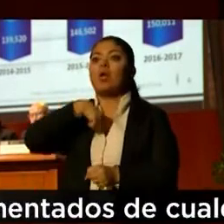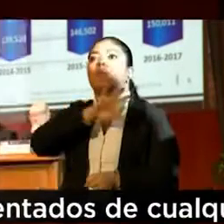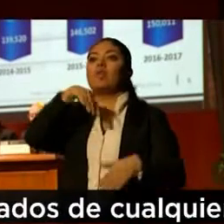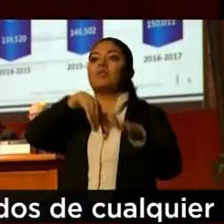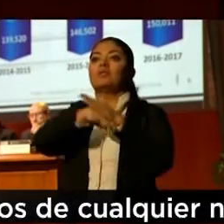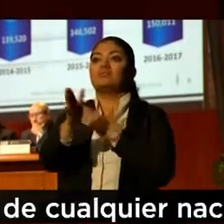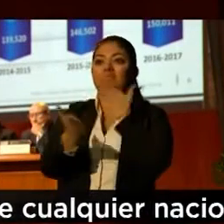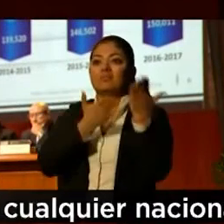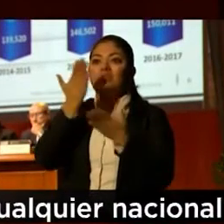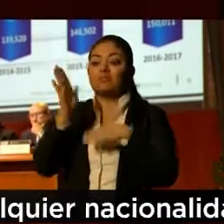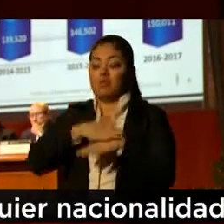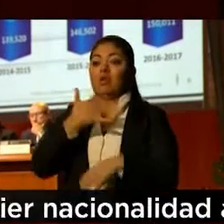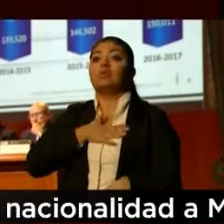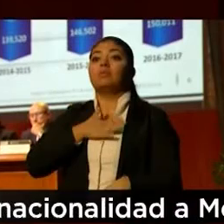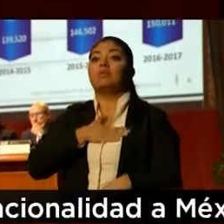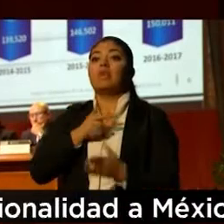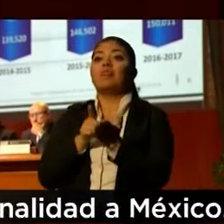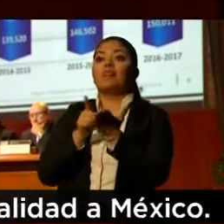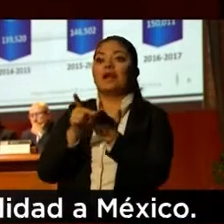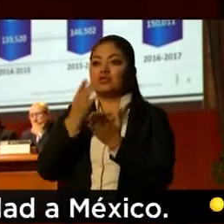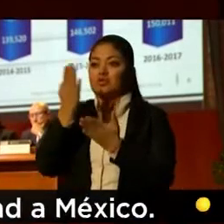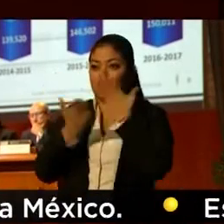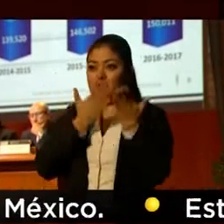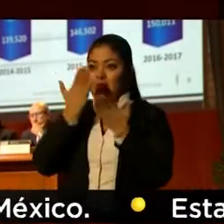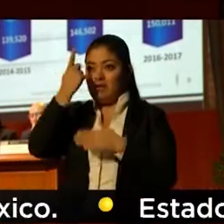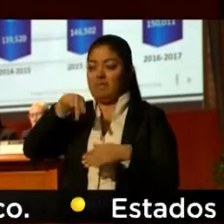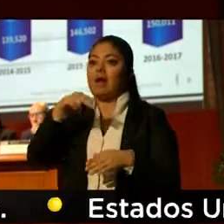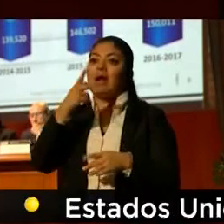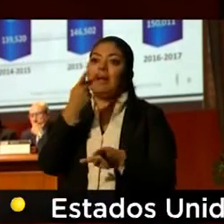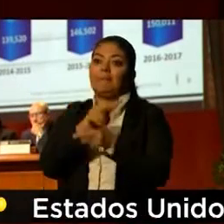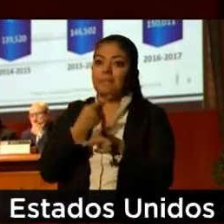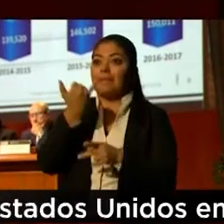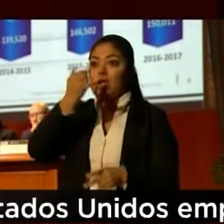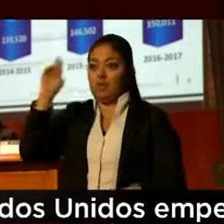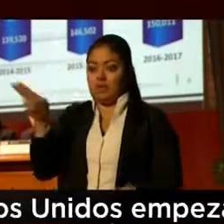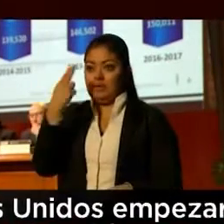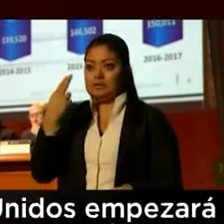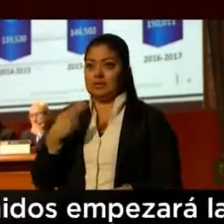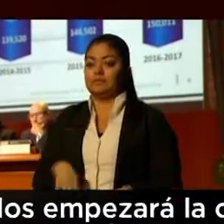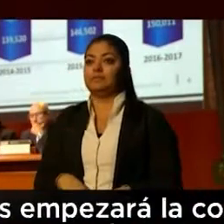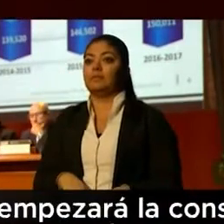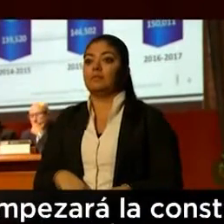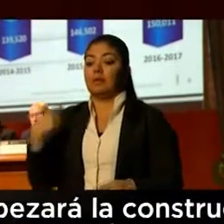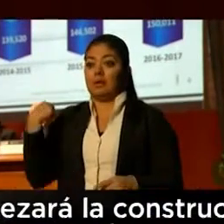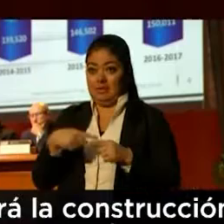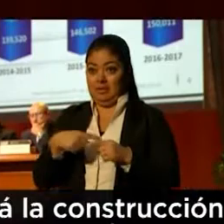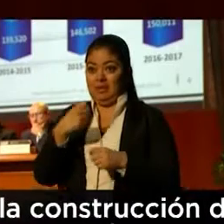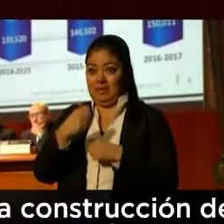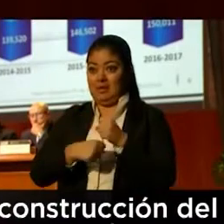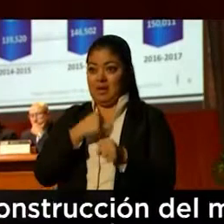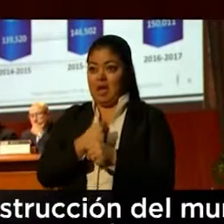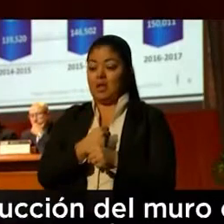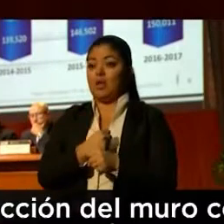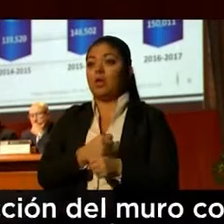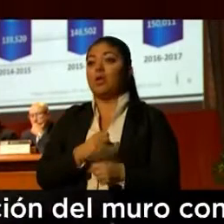derecho constitucional a la educación media superior y superior. En este año logramos ampliar poco